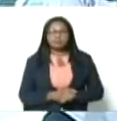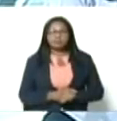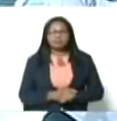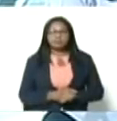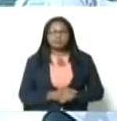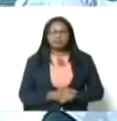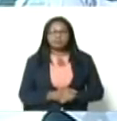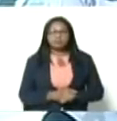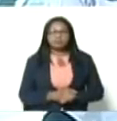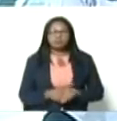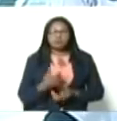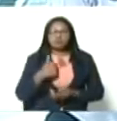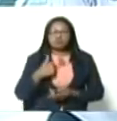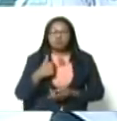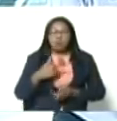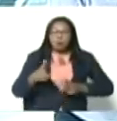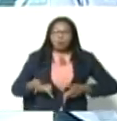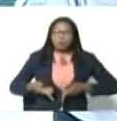que autorice